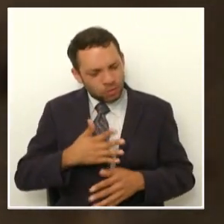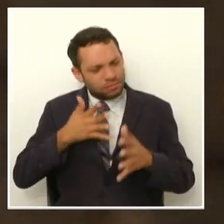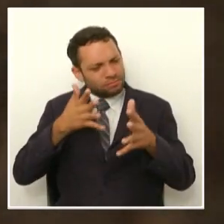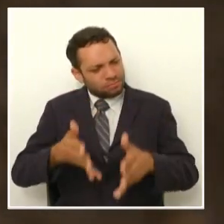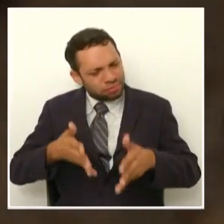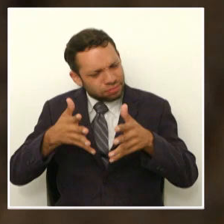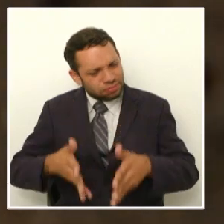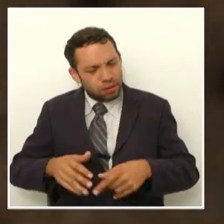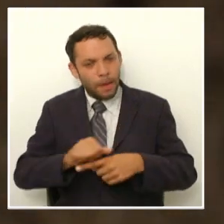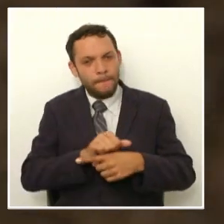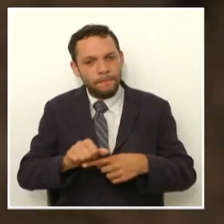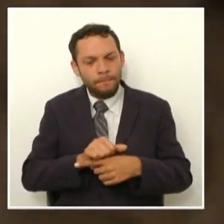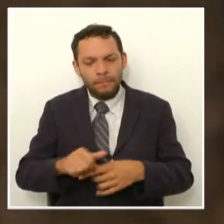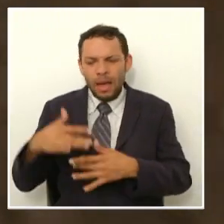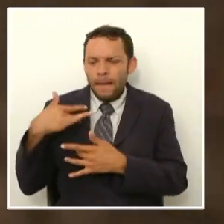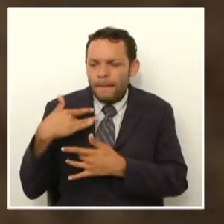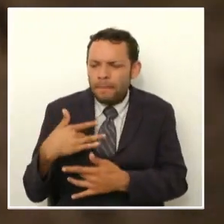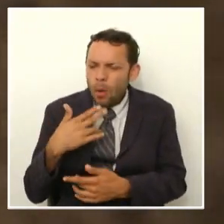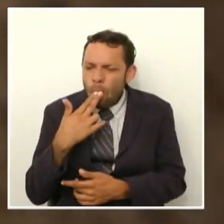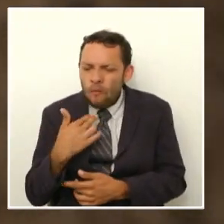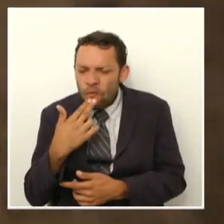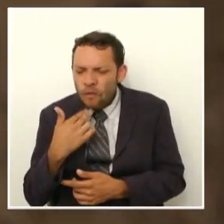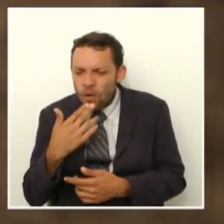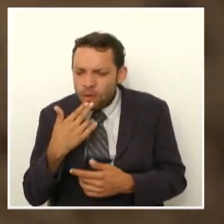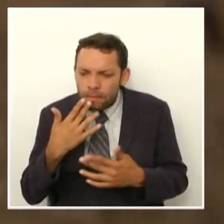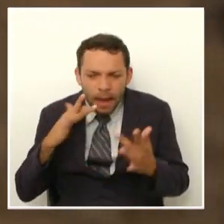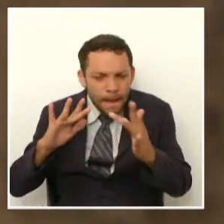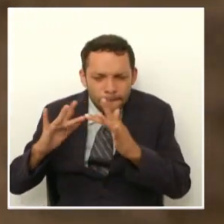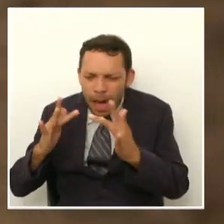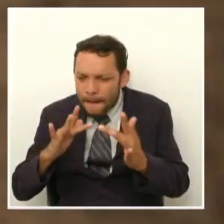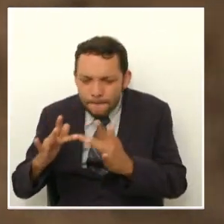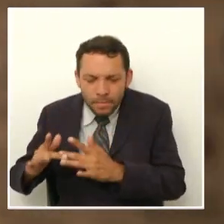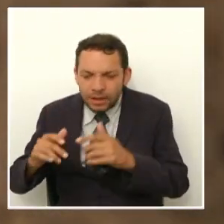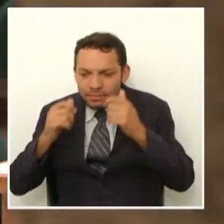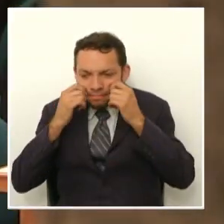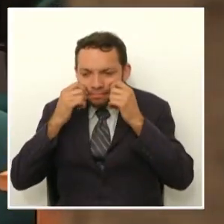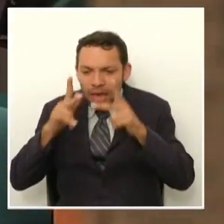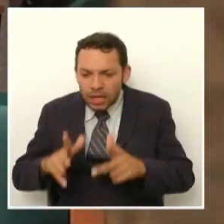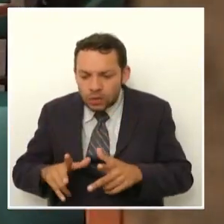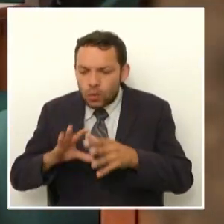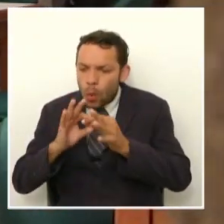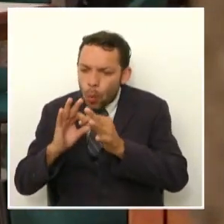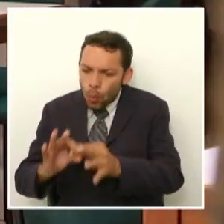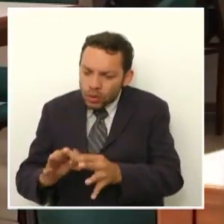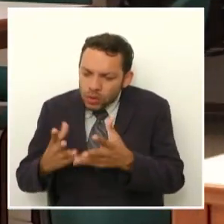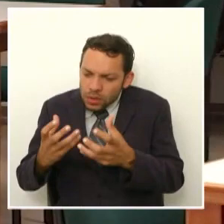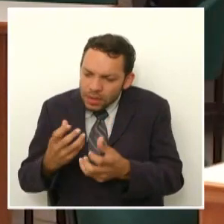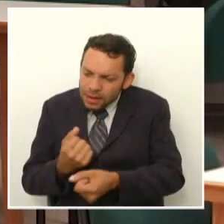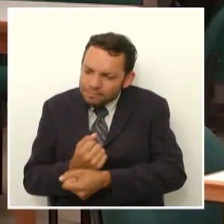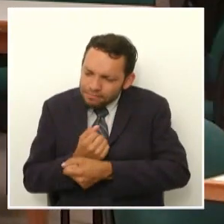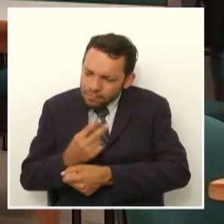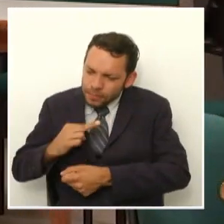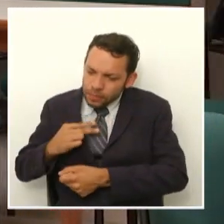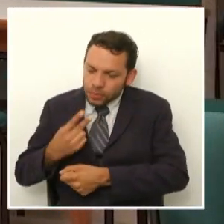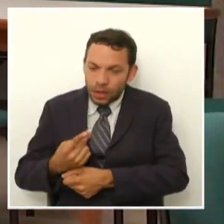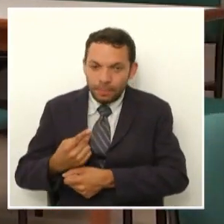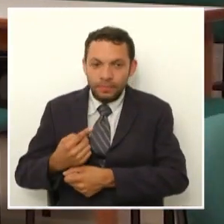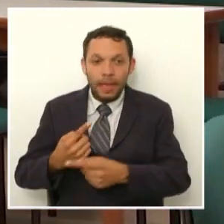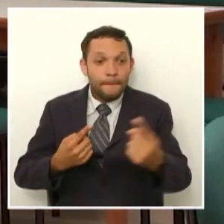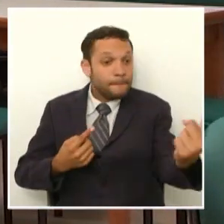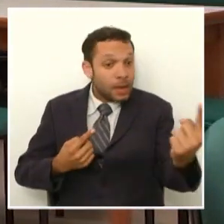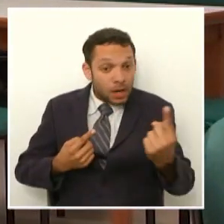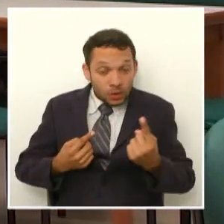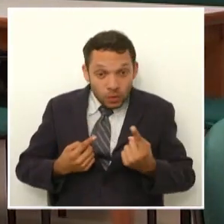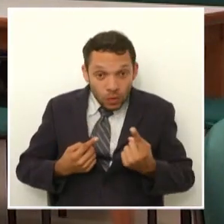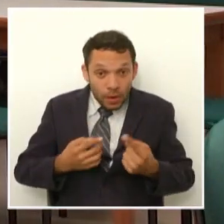médica desde la compasión, desde el humanismo, el querer al paciente, porque cuando él entraba como paciente, él no entraba